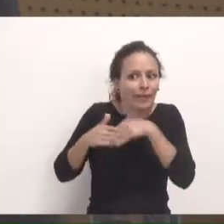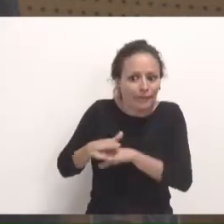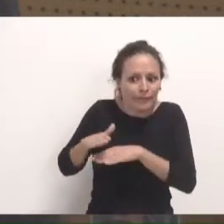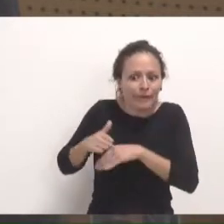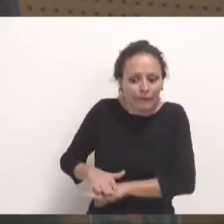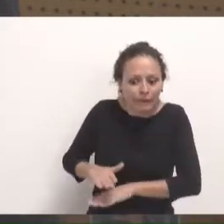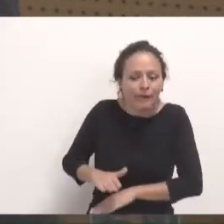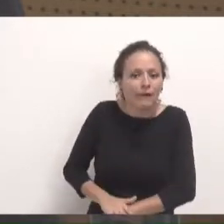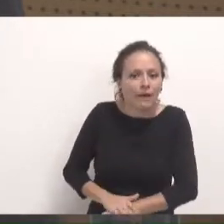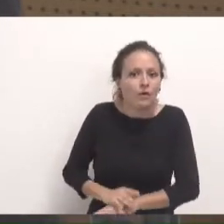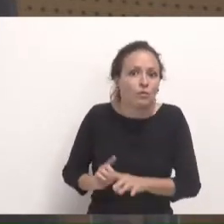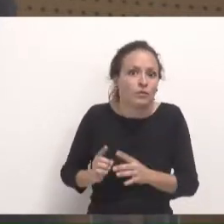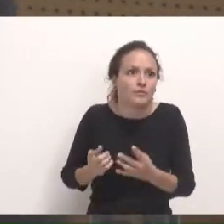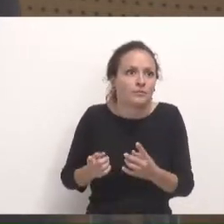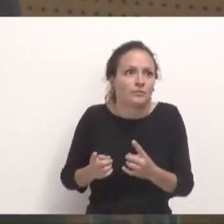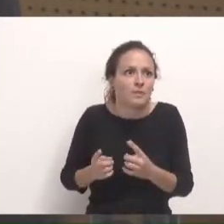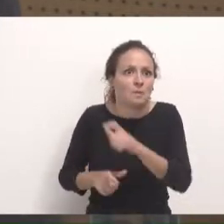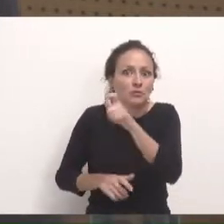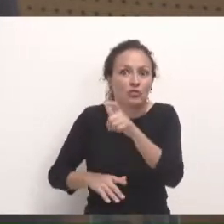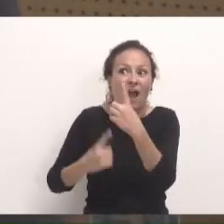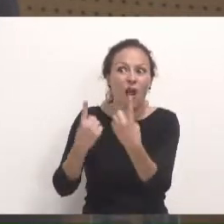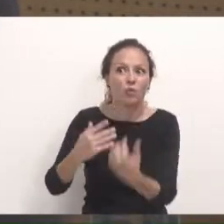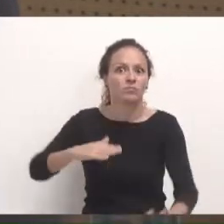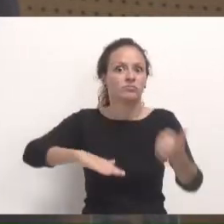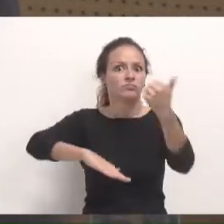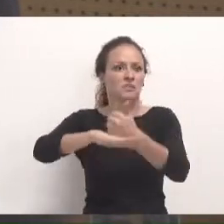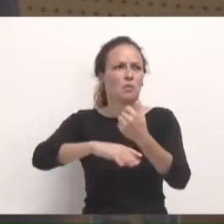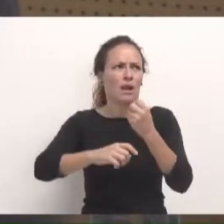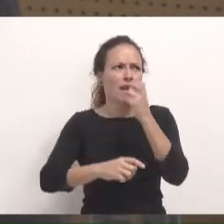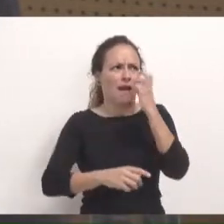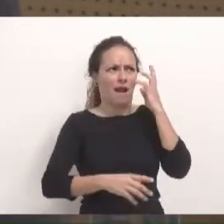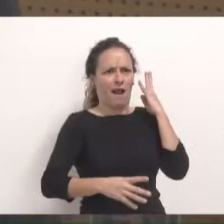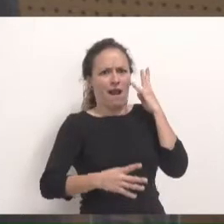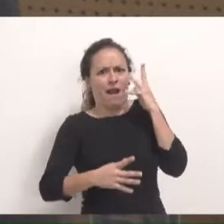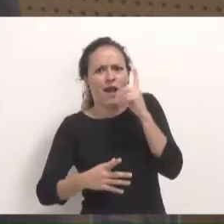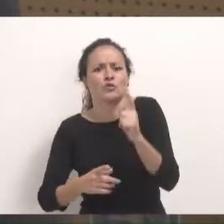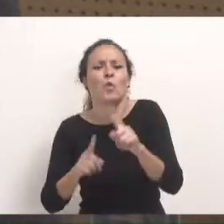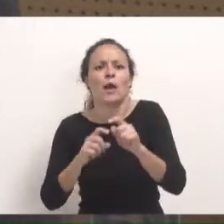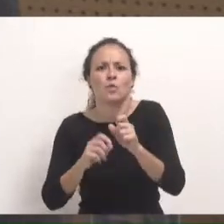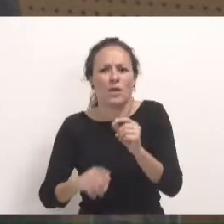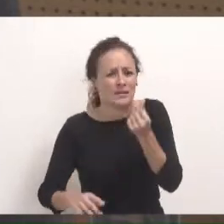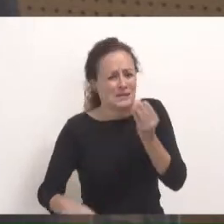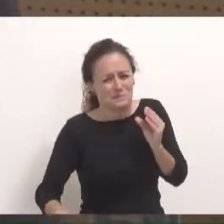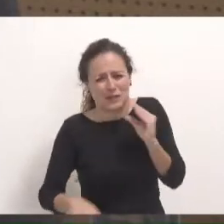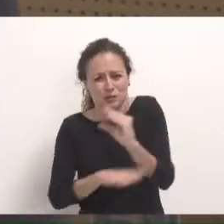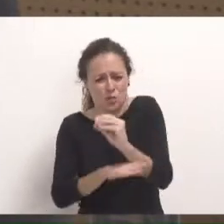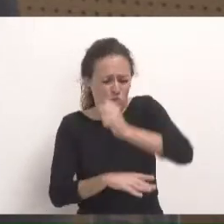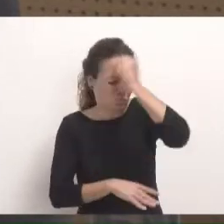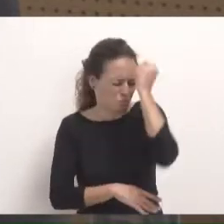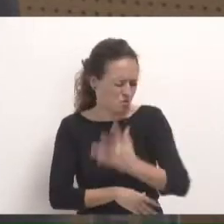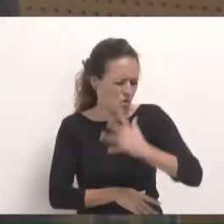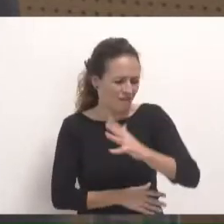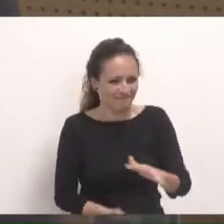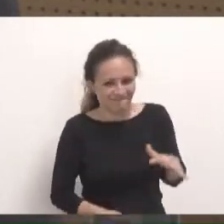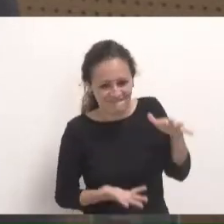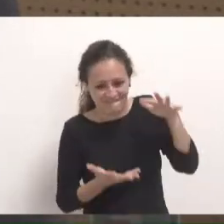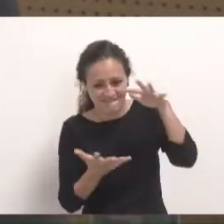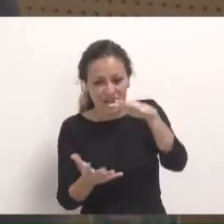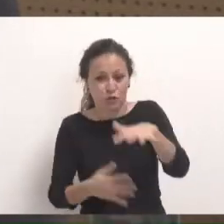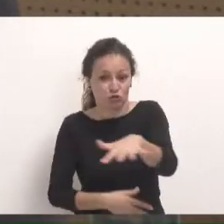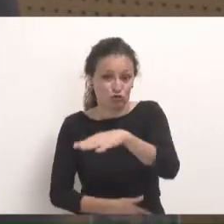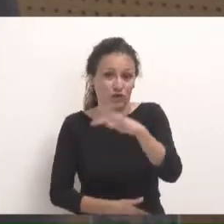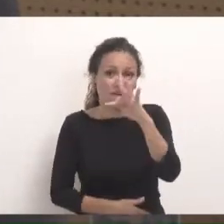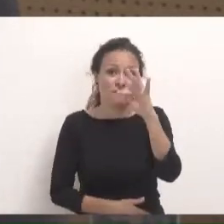está planteando, algunos de sus rectores están planteando desde hace algunos años, hacer una inversión costosísima en